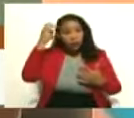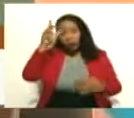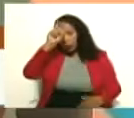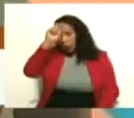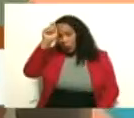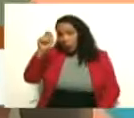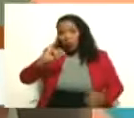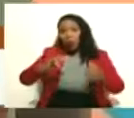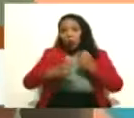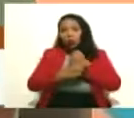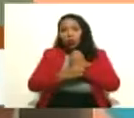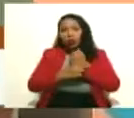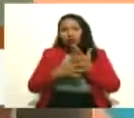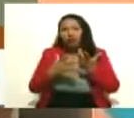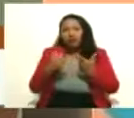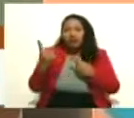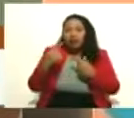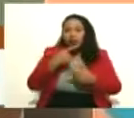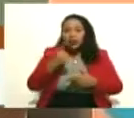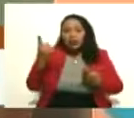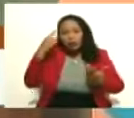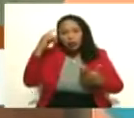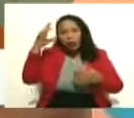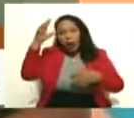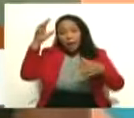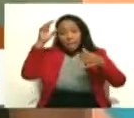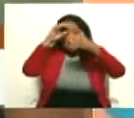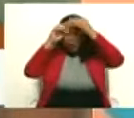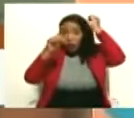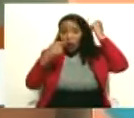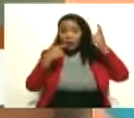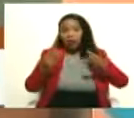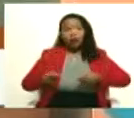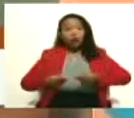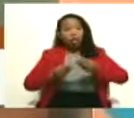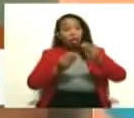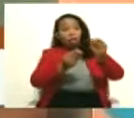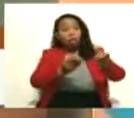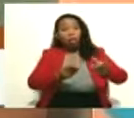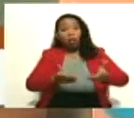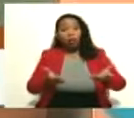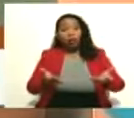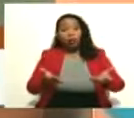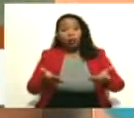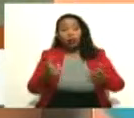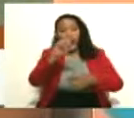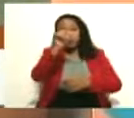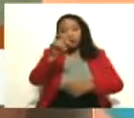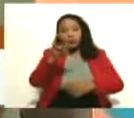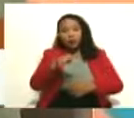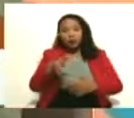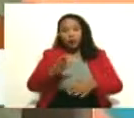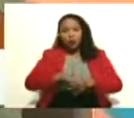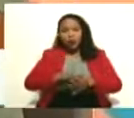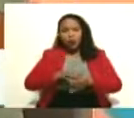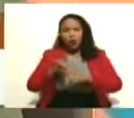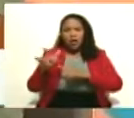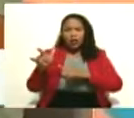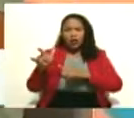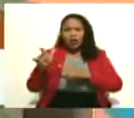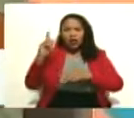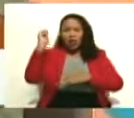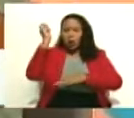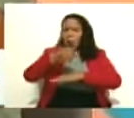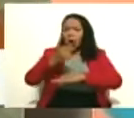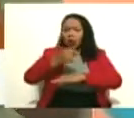Guaidó, gobierno que expresamente su embajadora dijo que había que entregar la Guayana Esequiba. Por lo tanto, es una corte que